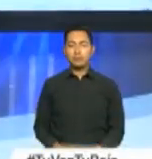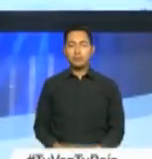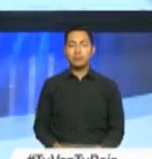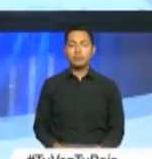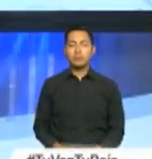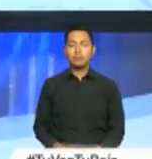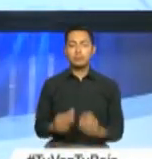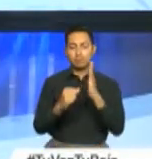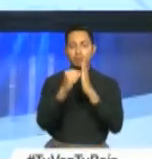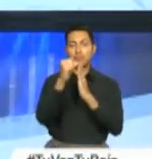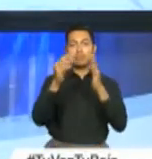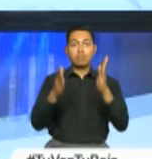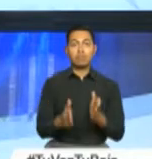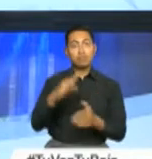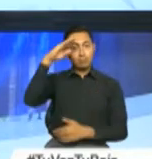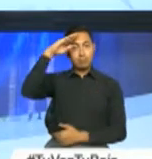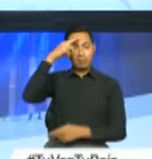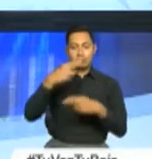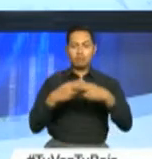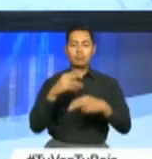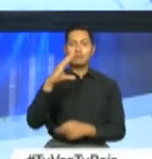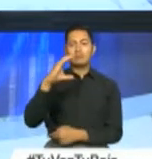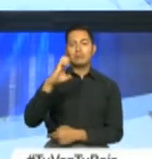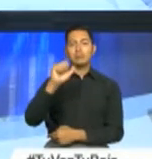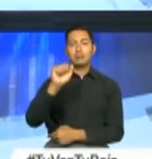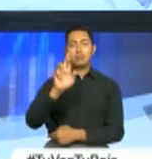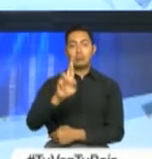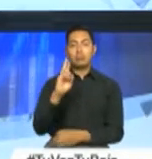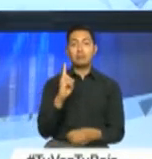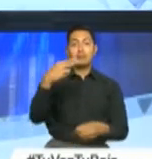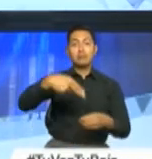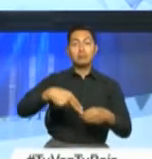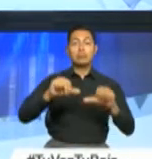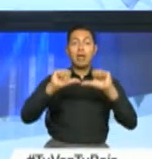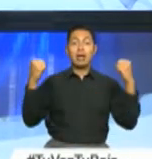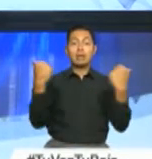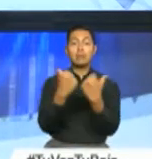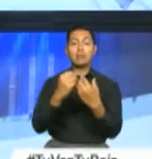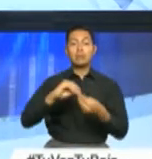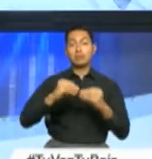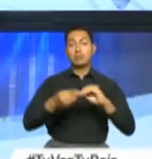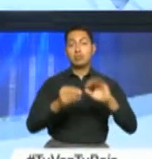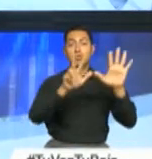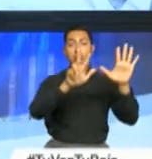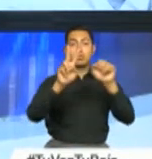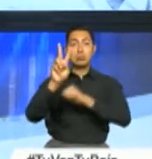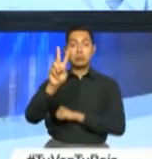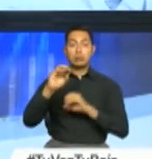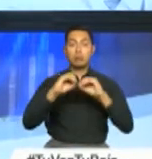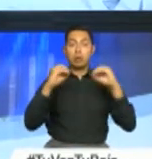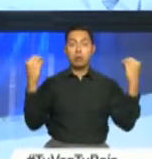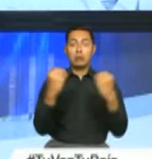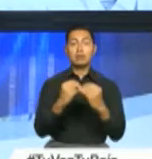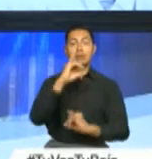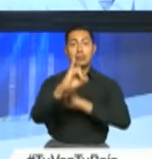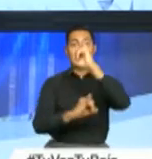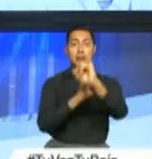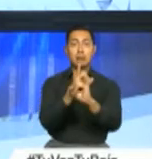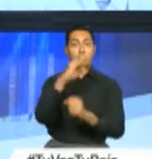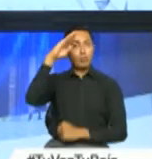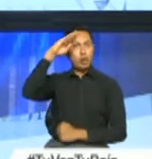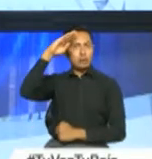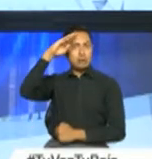El ministro del Interior, César Navas, participó en la Asamblea 82 de la Organización Internacional de la Policía